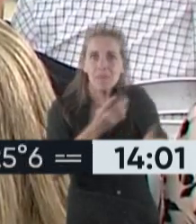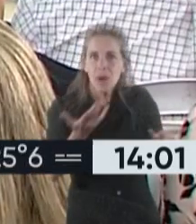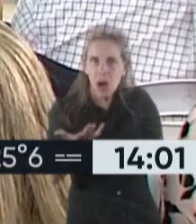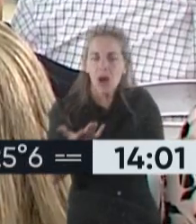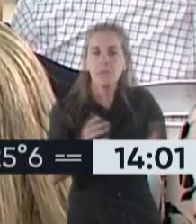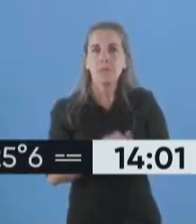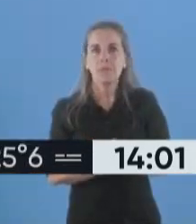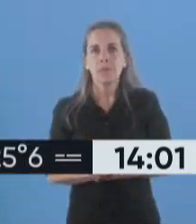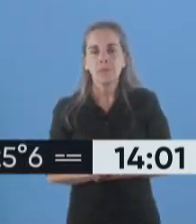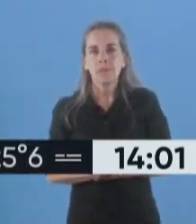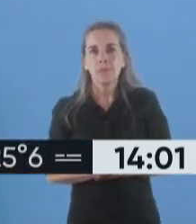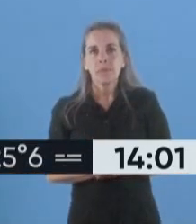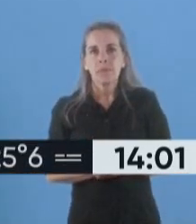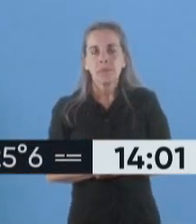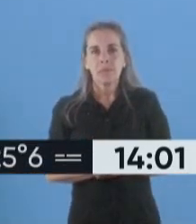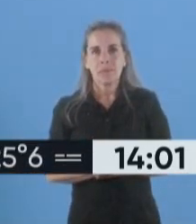Ahora,